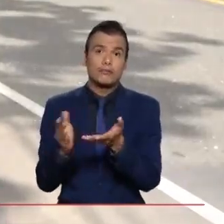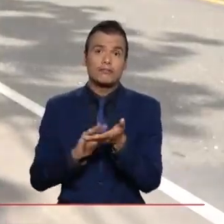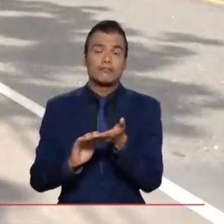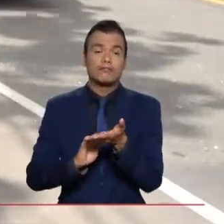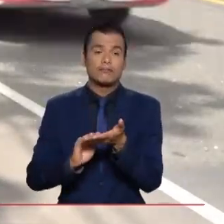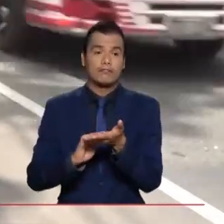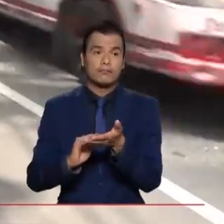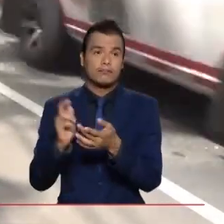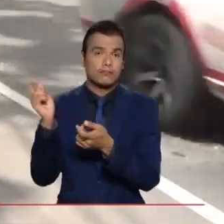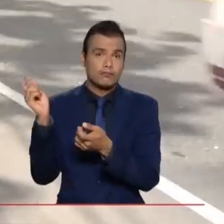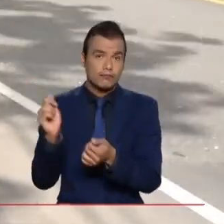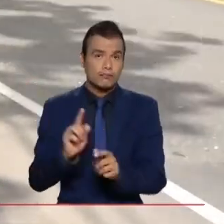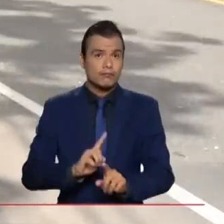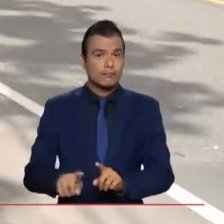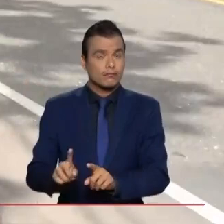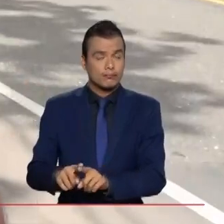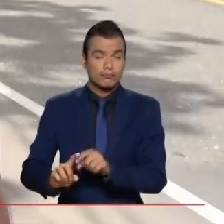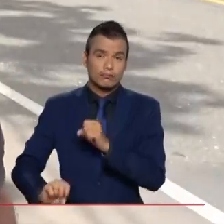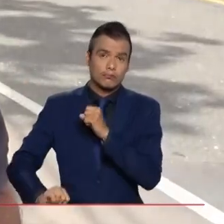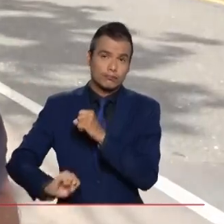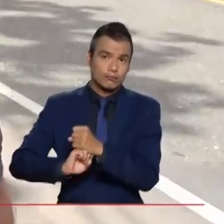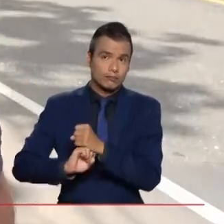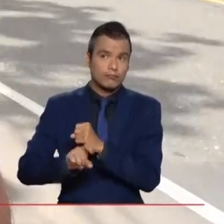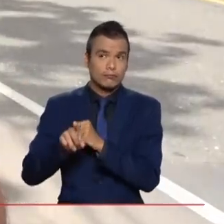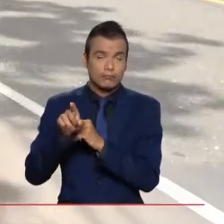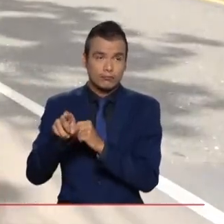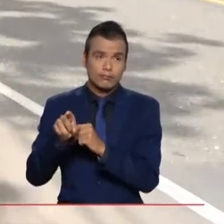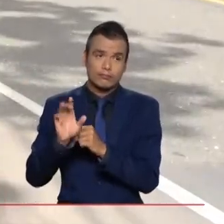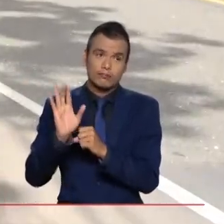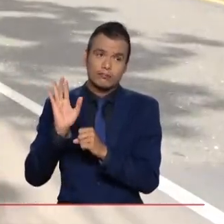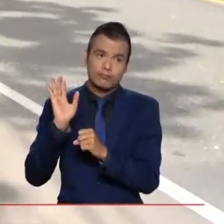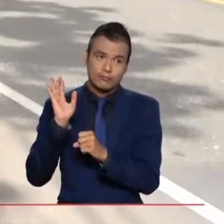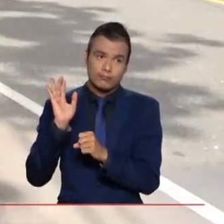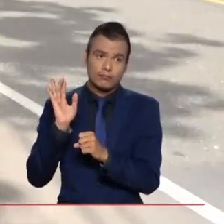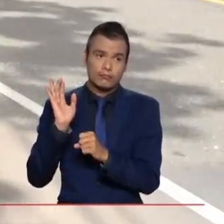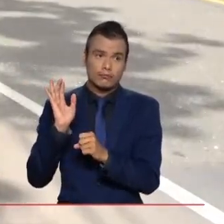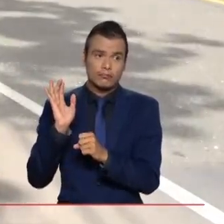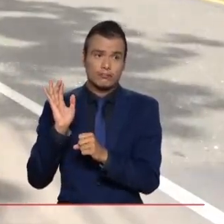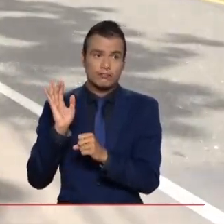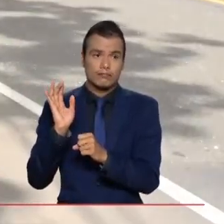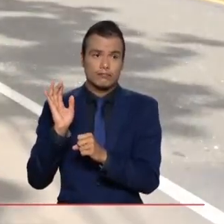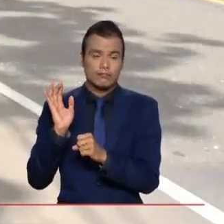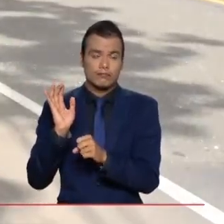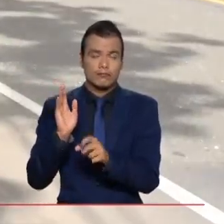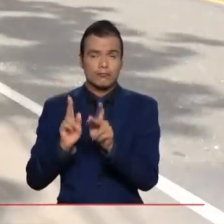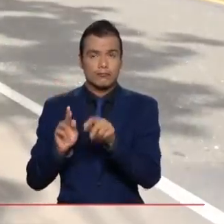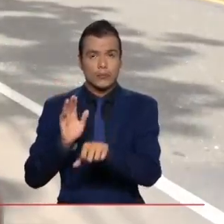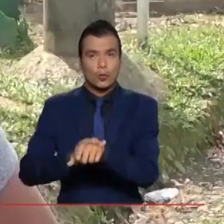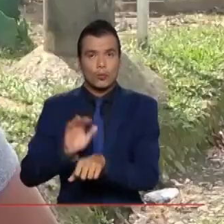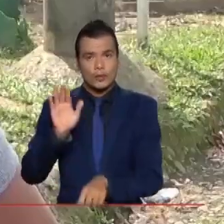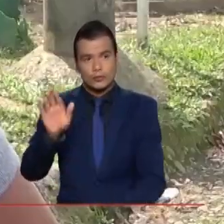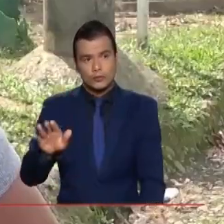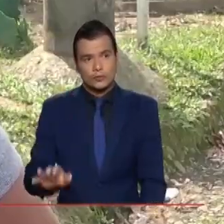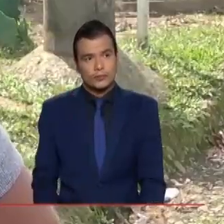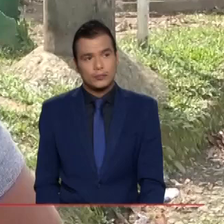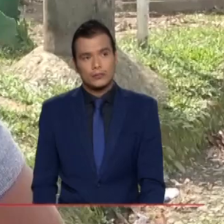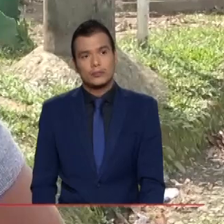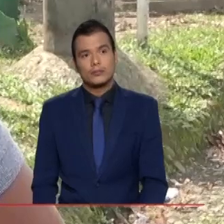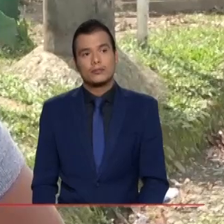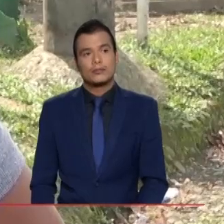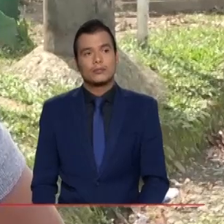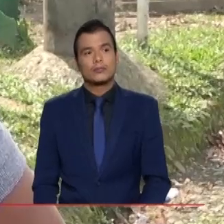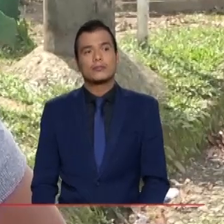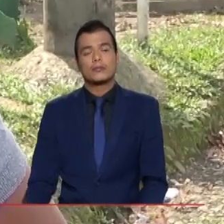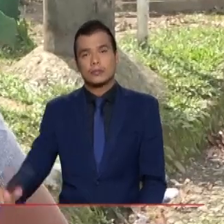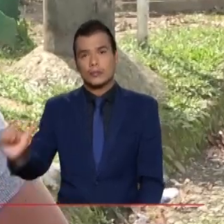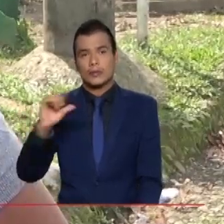que los gastos de las reparaciones de los daños sean cubiertos por los responsables. Aquí tengo ubicadas mis